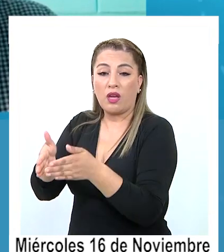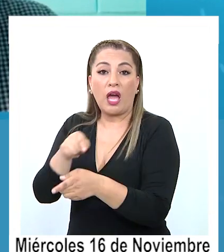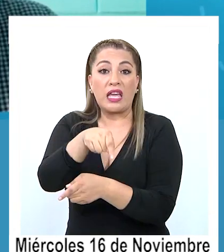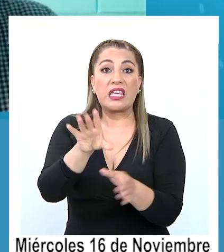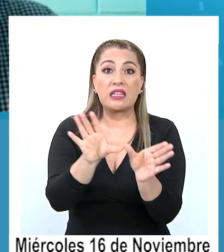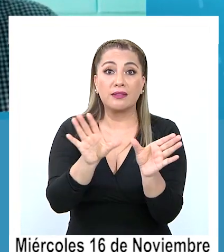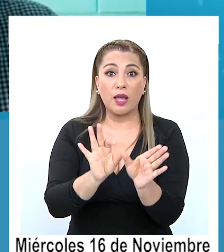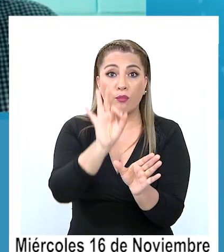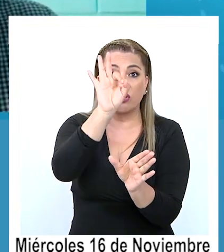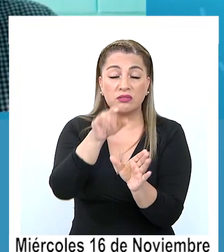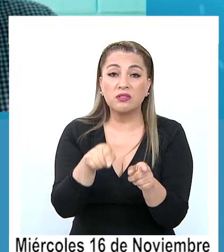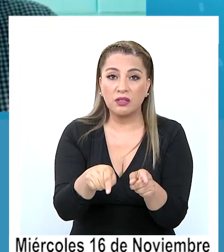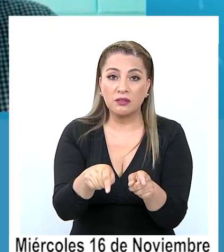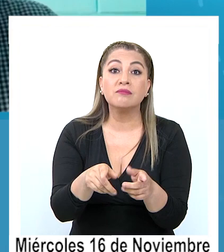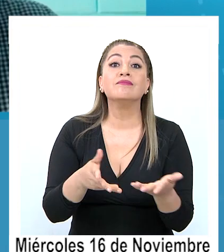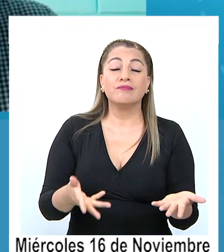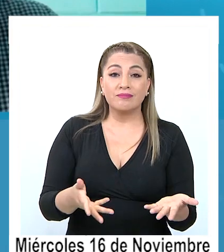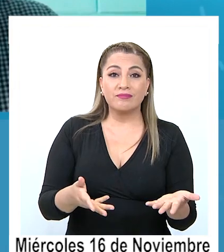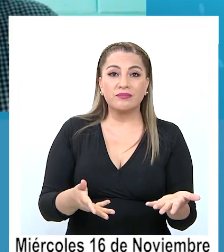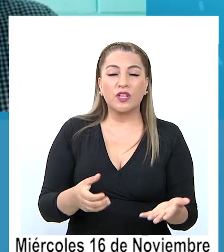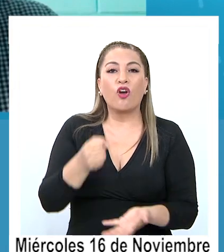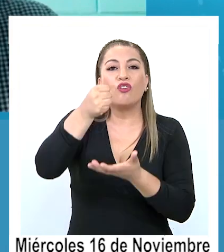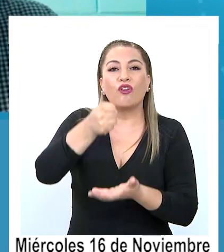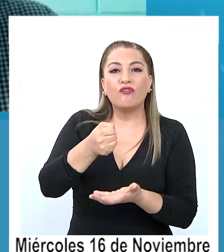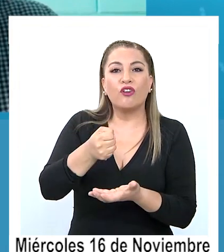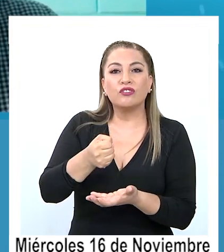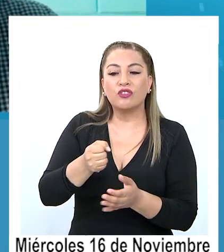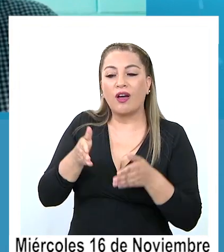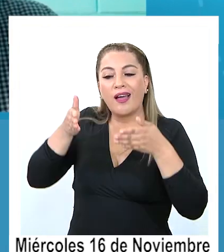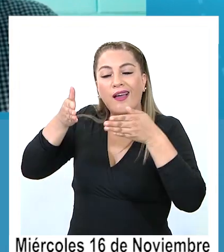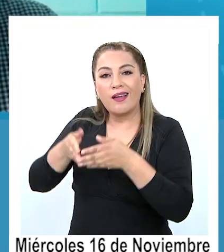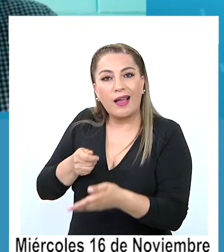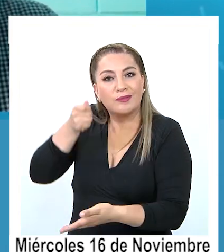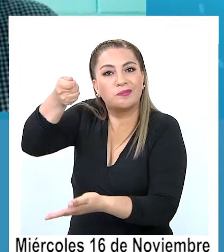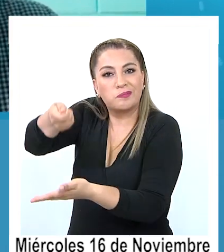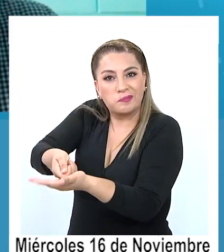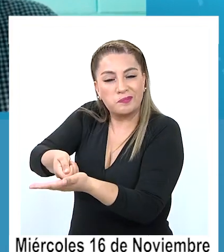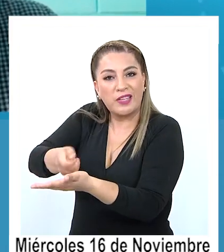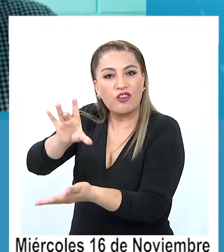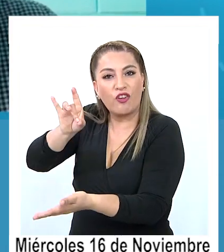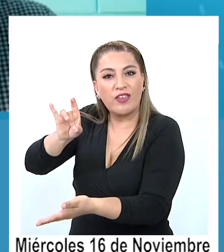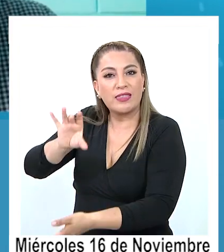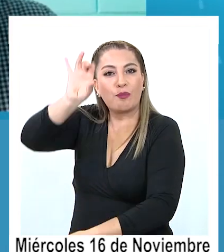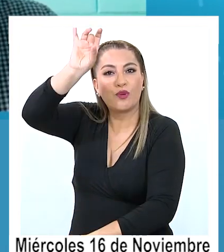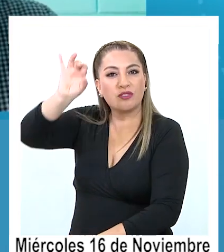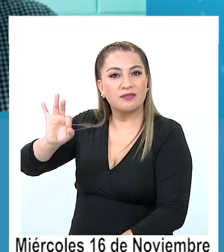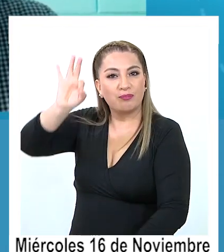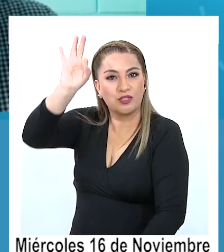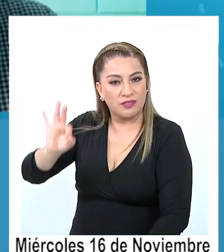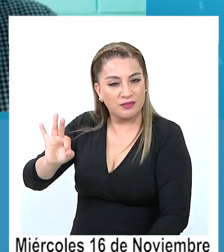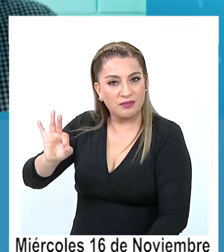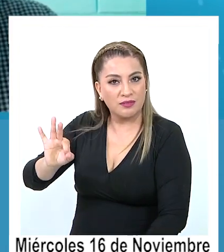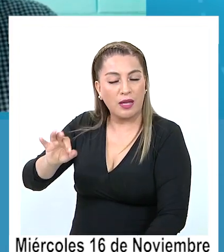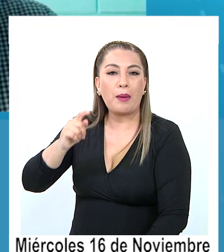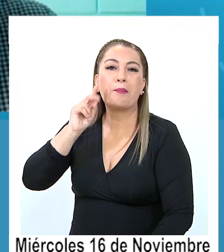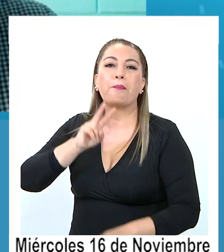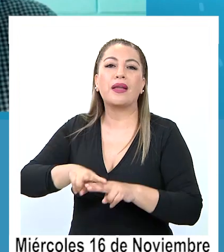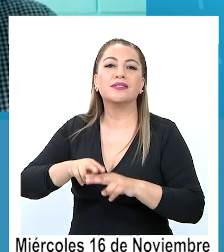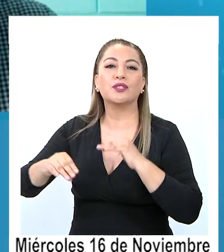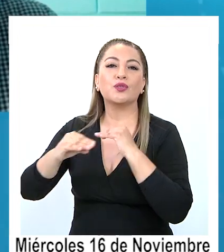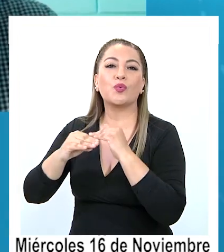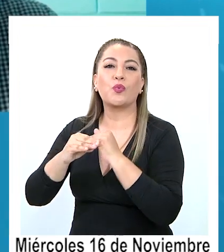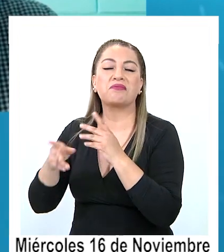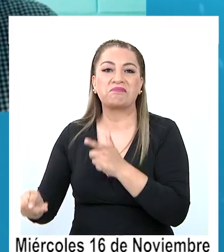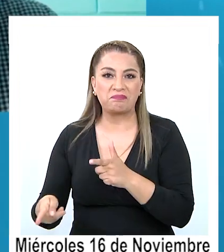el 10%, claro, los fondos se van a distribuir de esa manera, ¿cierto? Para de alguna otra manera, equiparar las deudas,